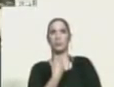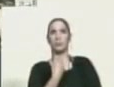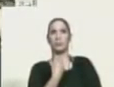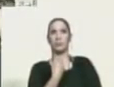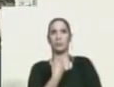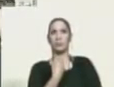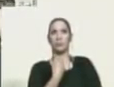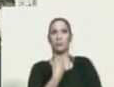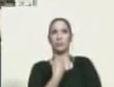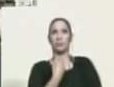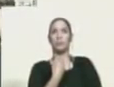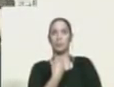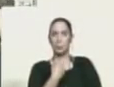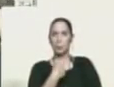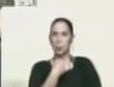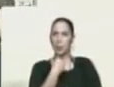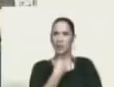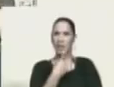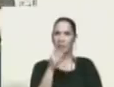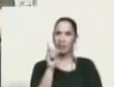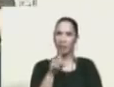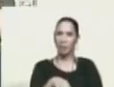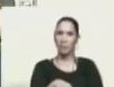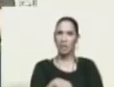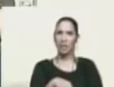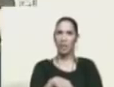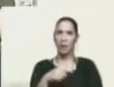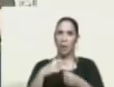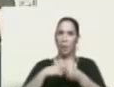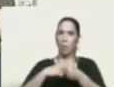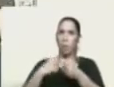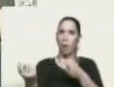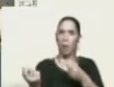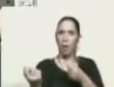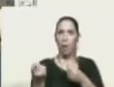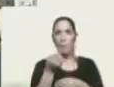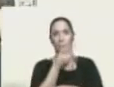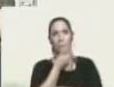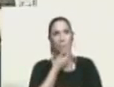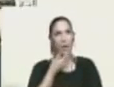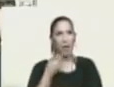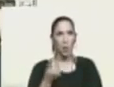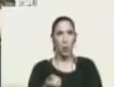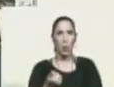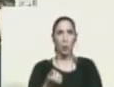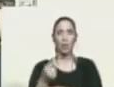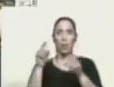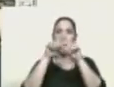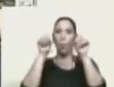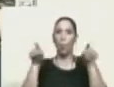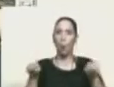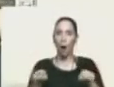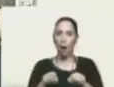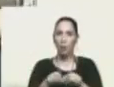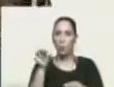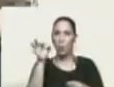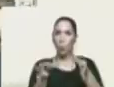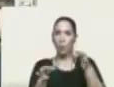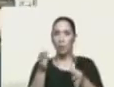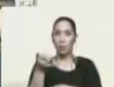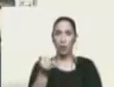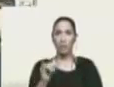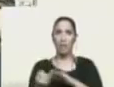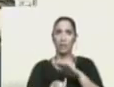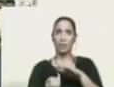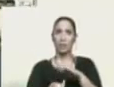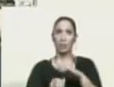yo diría también el aislamiento de los mejores cuadros jurídicos que habían en esta institución y que